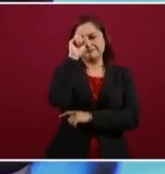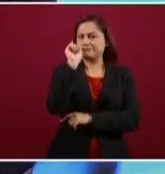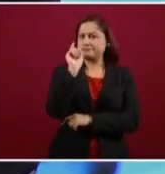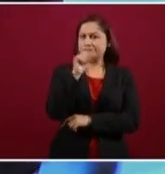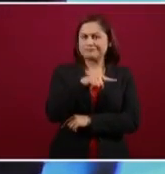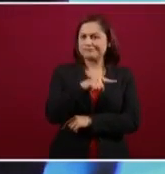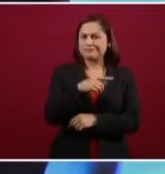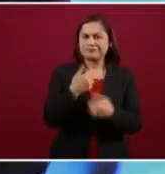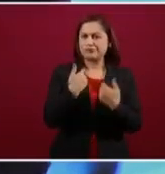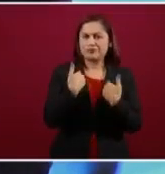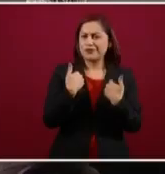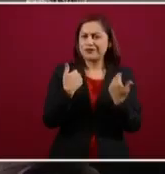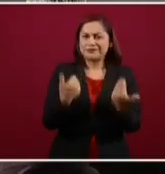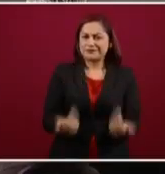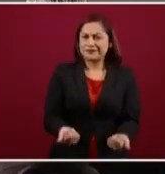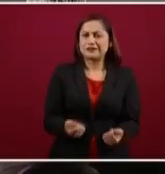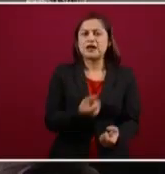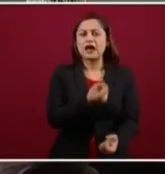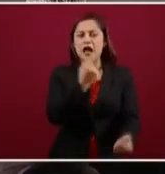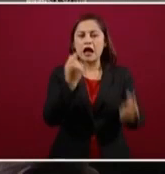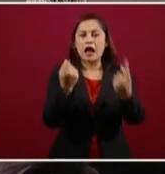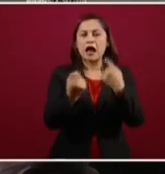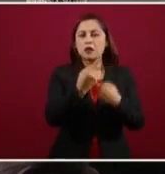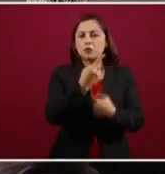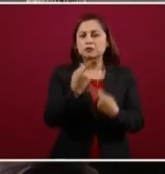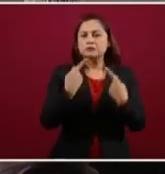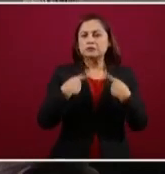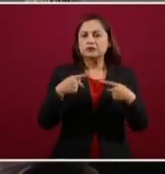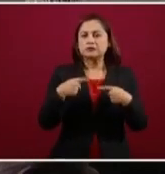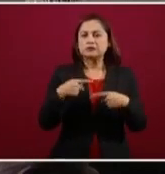los tecnócratas neoliberales.